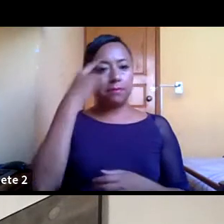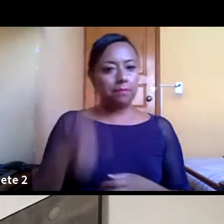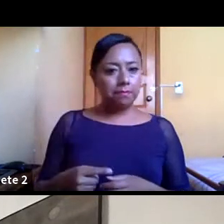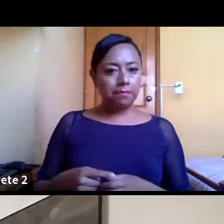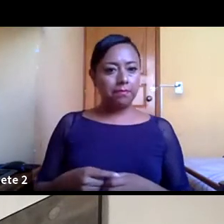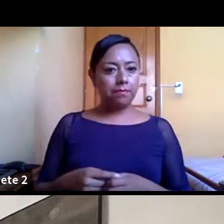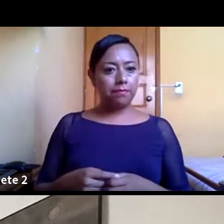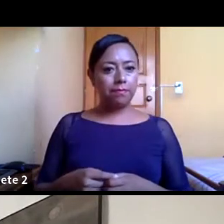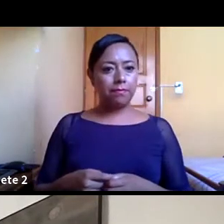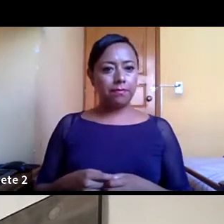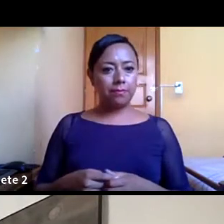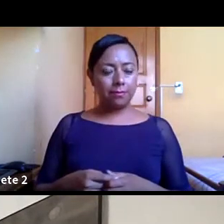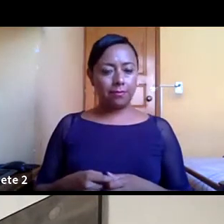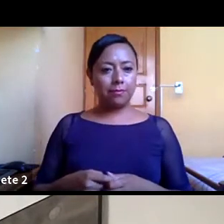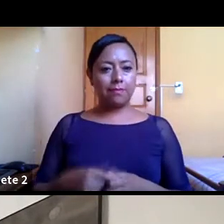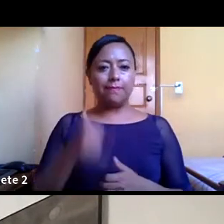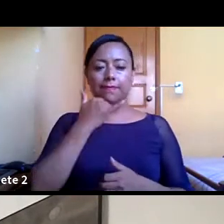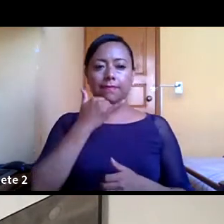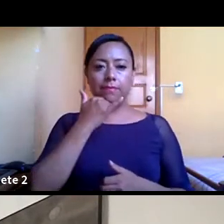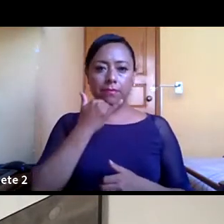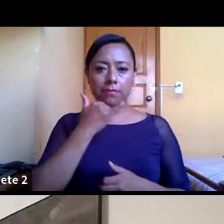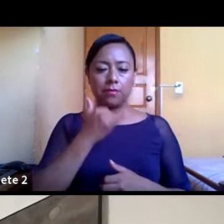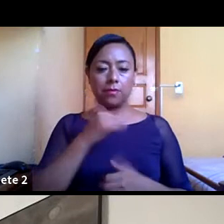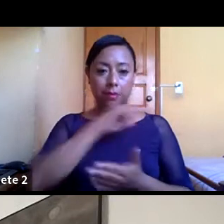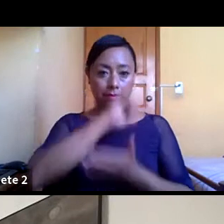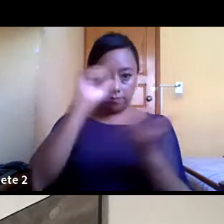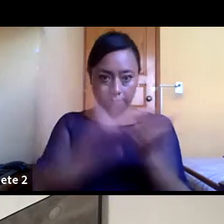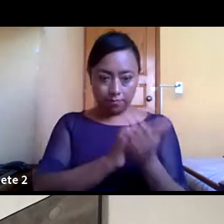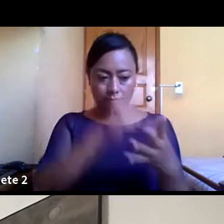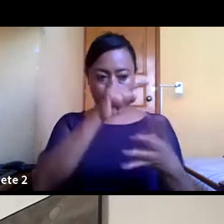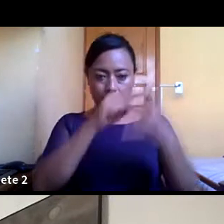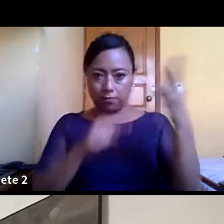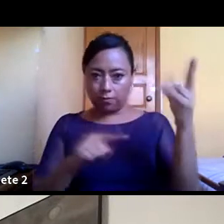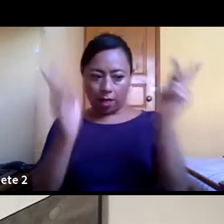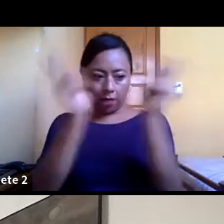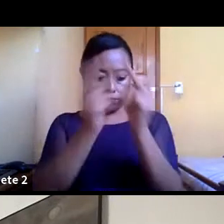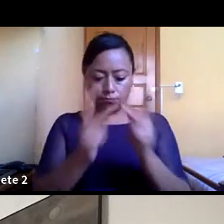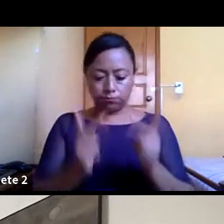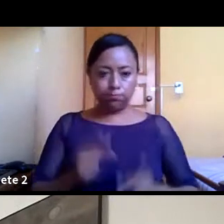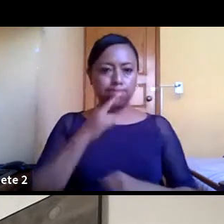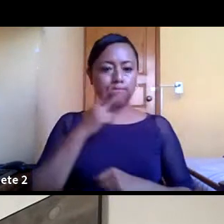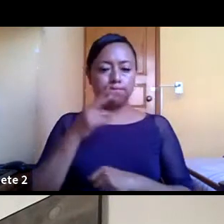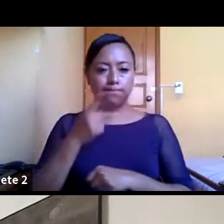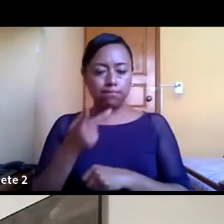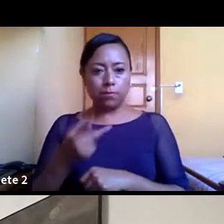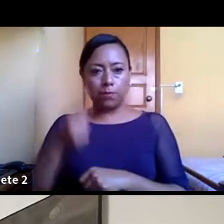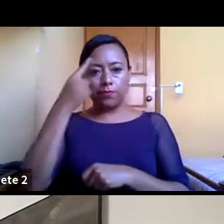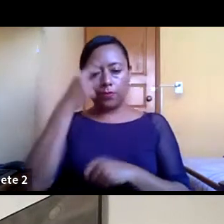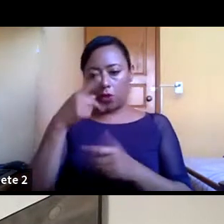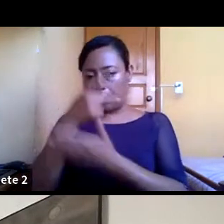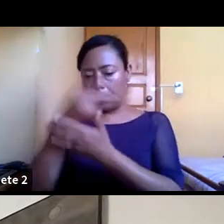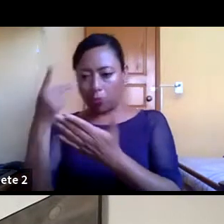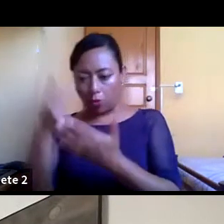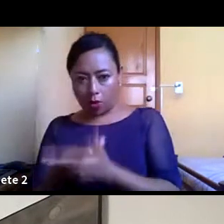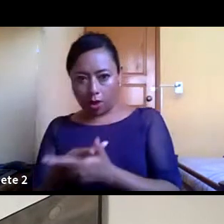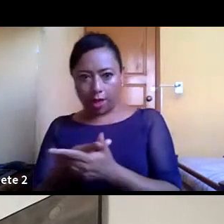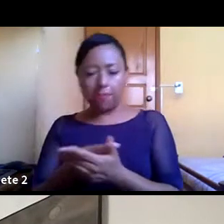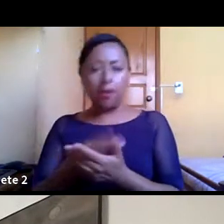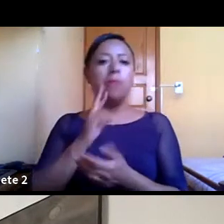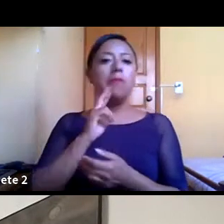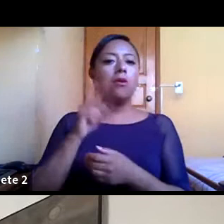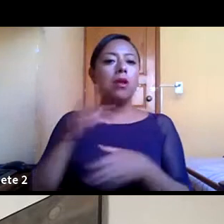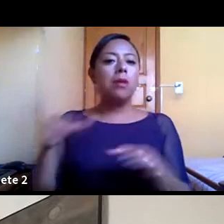perdón, armonizar la Ley de Mejoramiento Barrial y Comunitario del Distrito Federal con el Programa de Mejoramiento Barrial